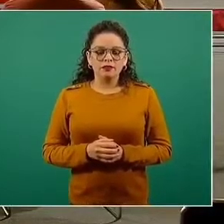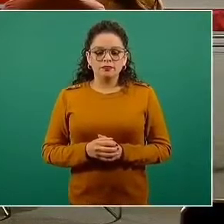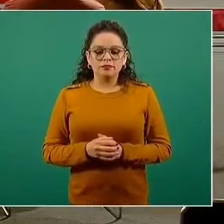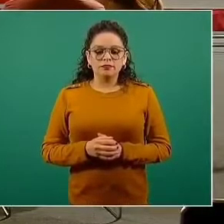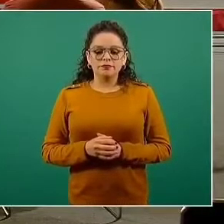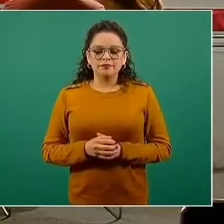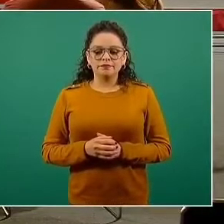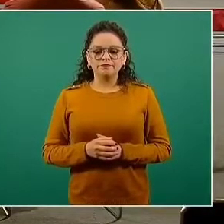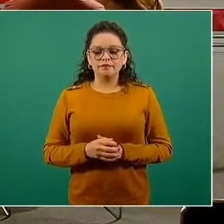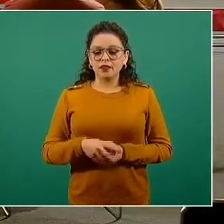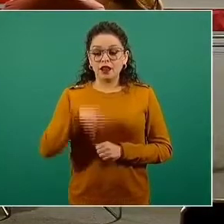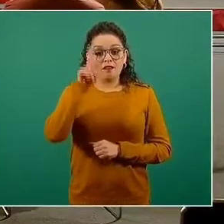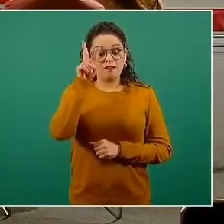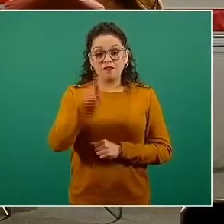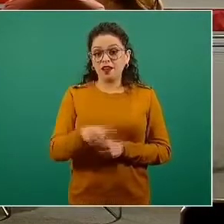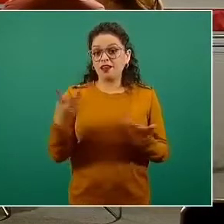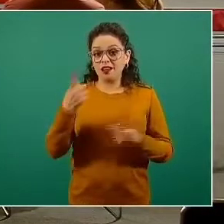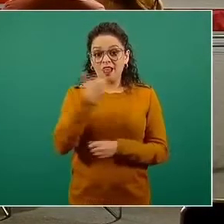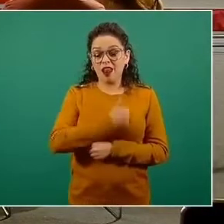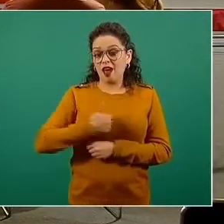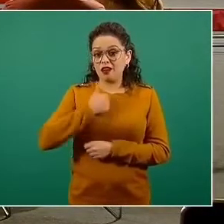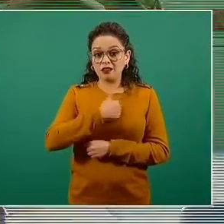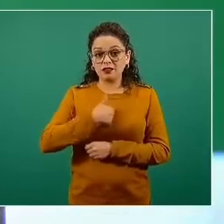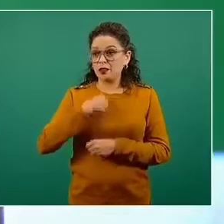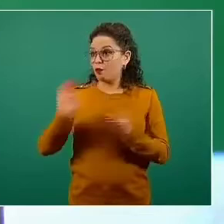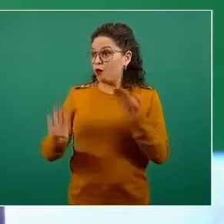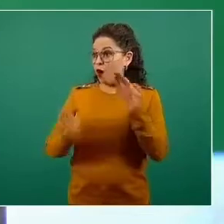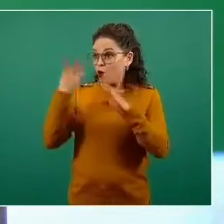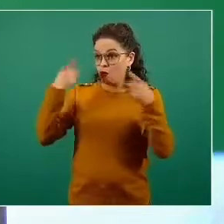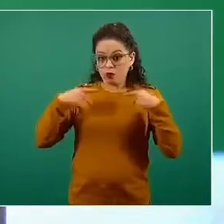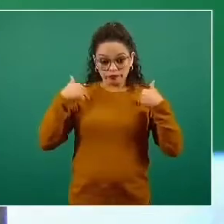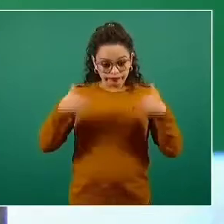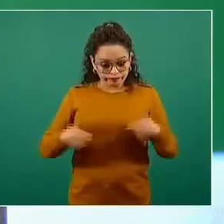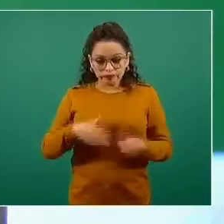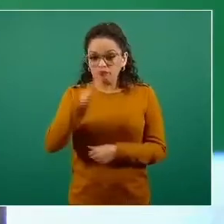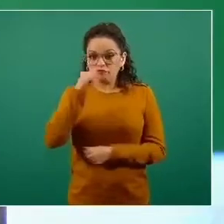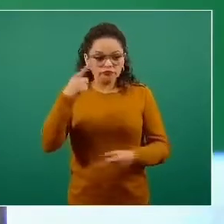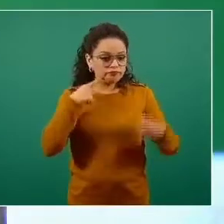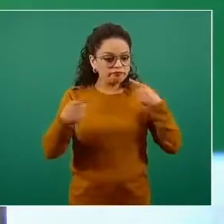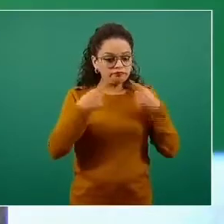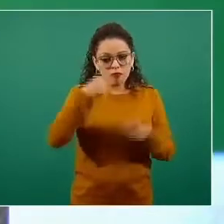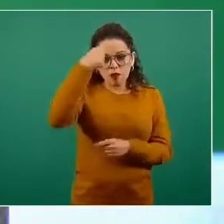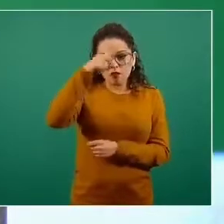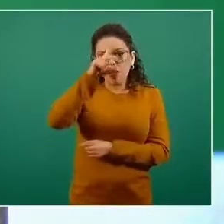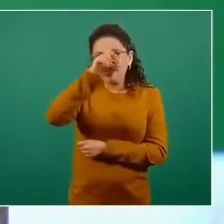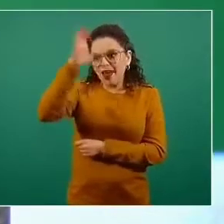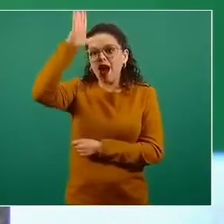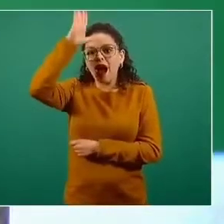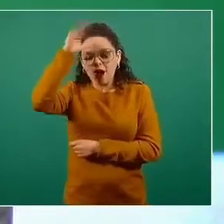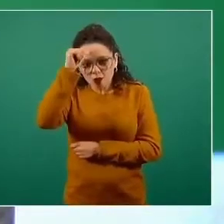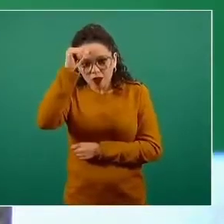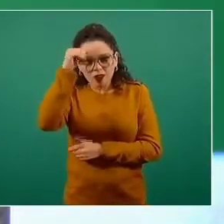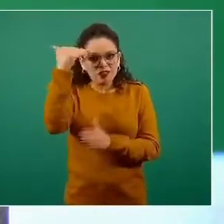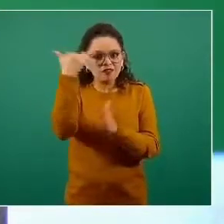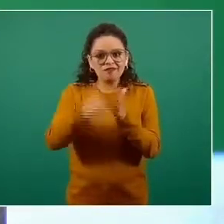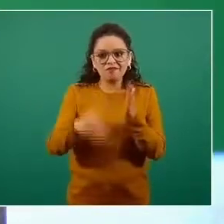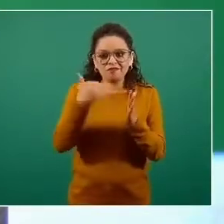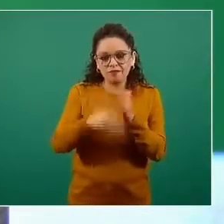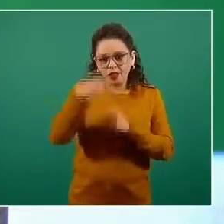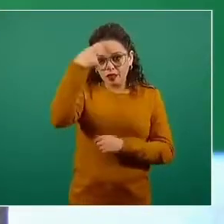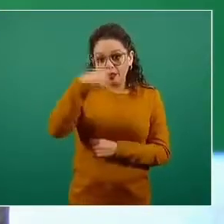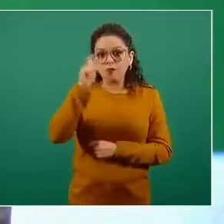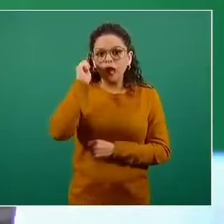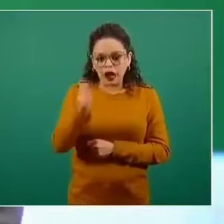desastre de la humanidad el no ponerse de acuerdo, ha demostrado su incapacidad de ponerse de acuerdo para tener este esquema solidario de